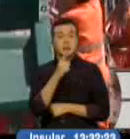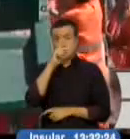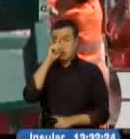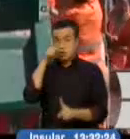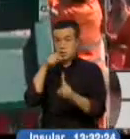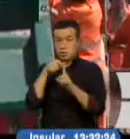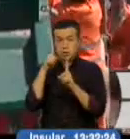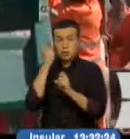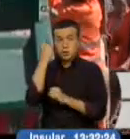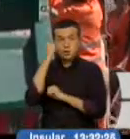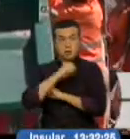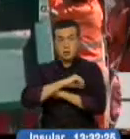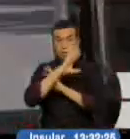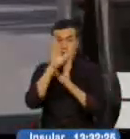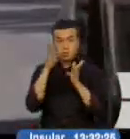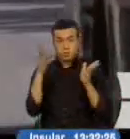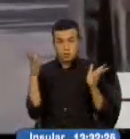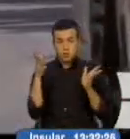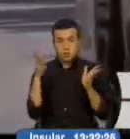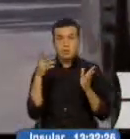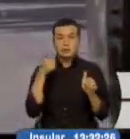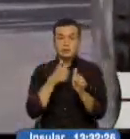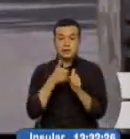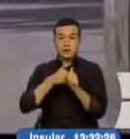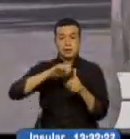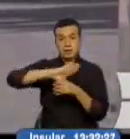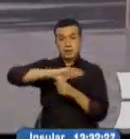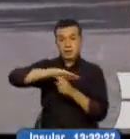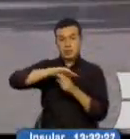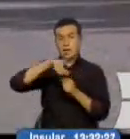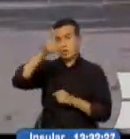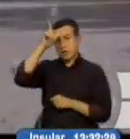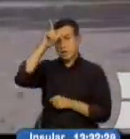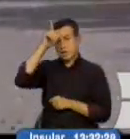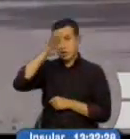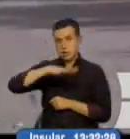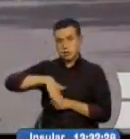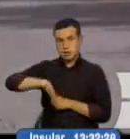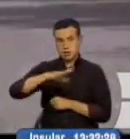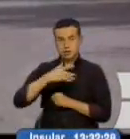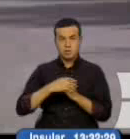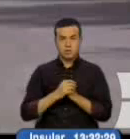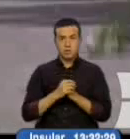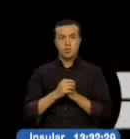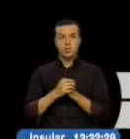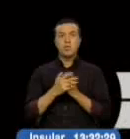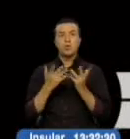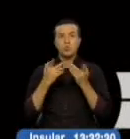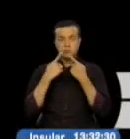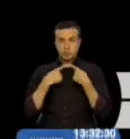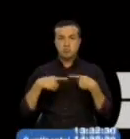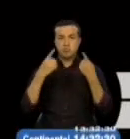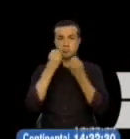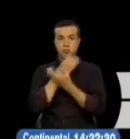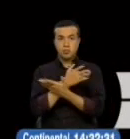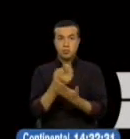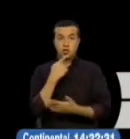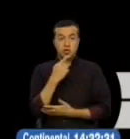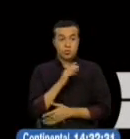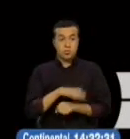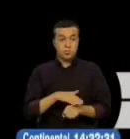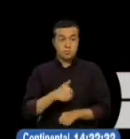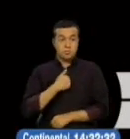está claro, pero fue cerca de la embajada de Alemania. El talibán, a través de un comunicado, negó ser